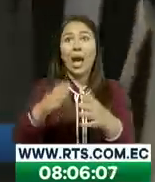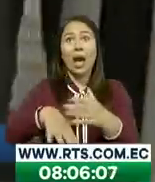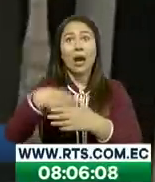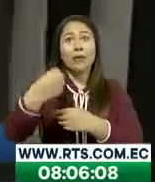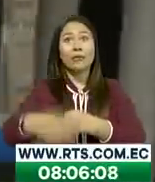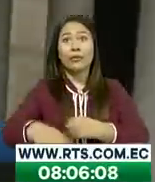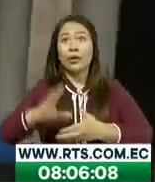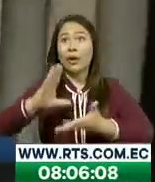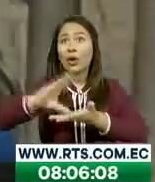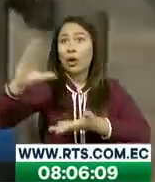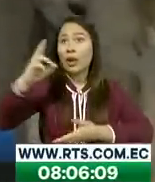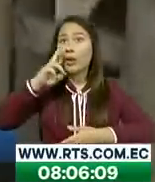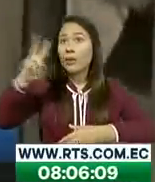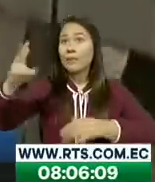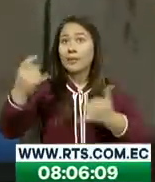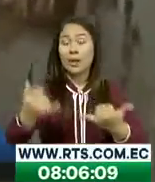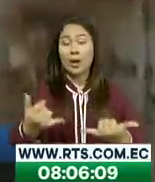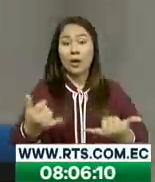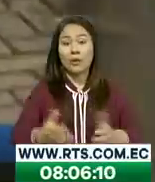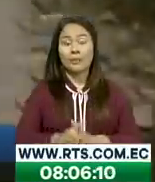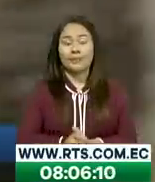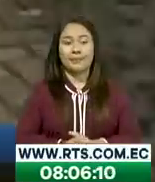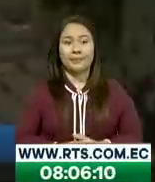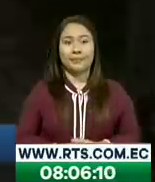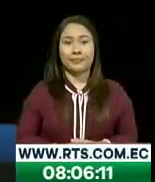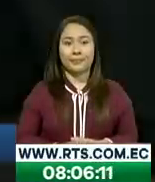un establecimiento educativo.